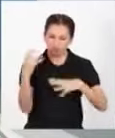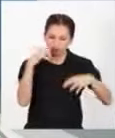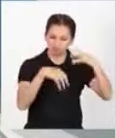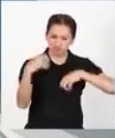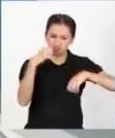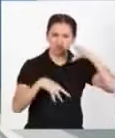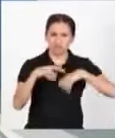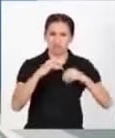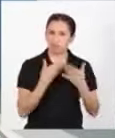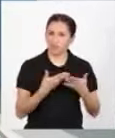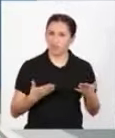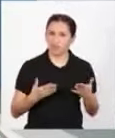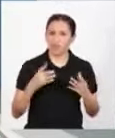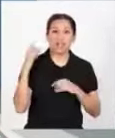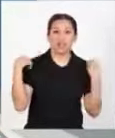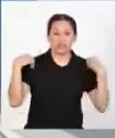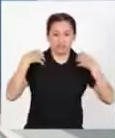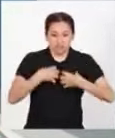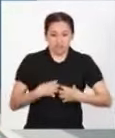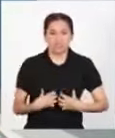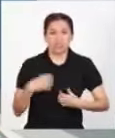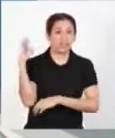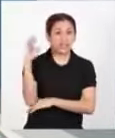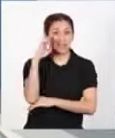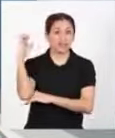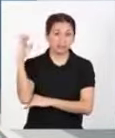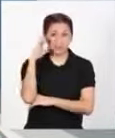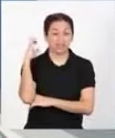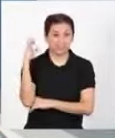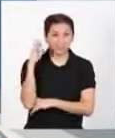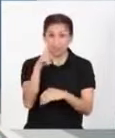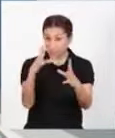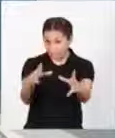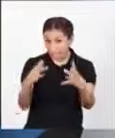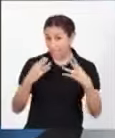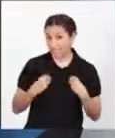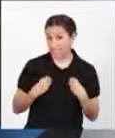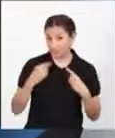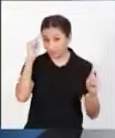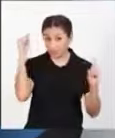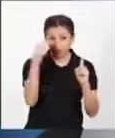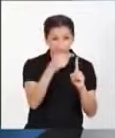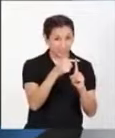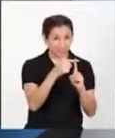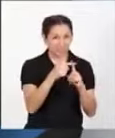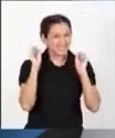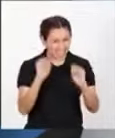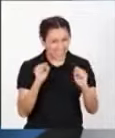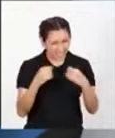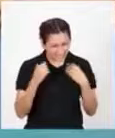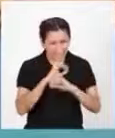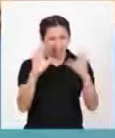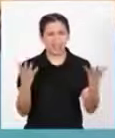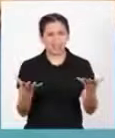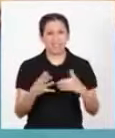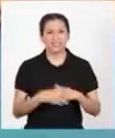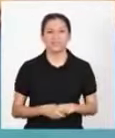Nos ayuden a conformar nuestra mochila de emergencia! ¿Aceptas el desafío?